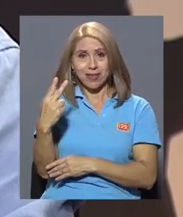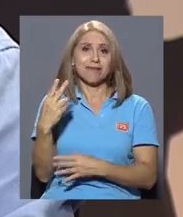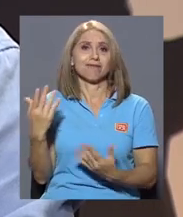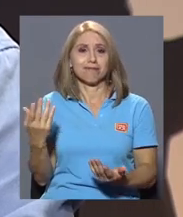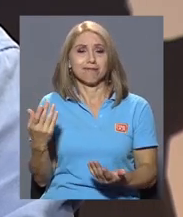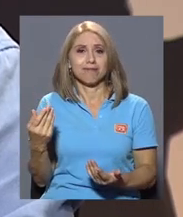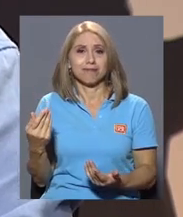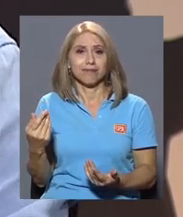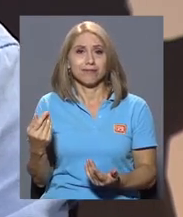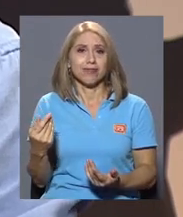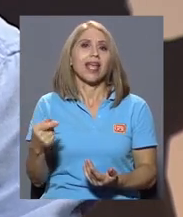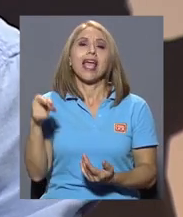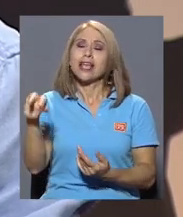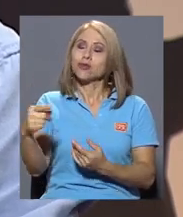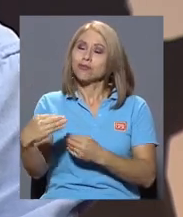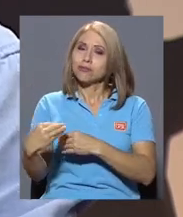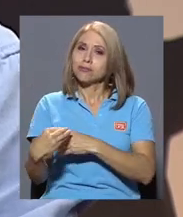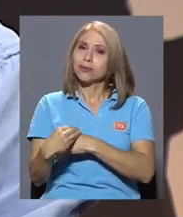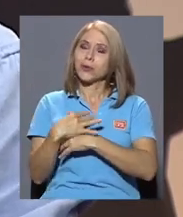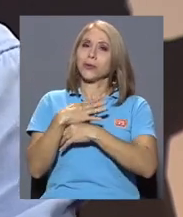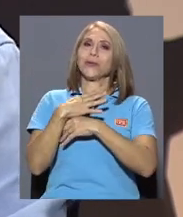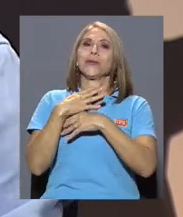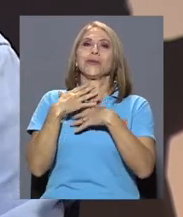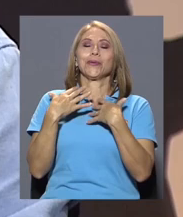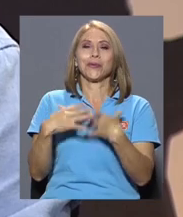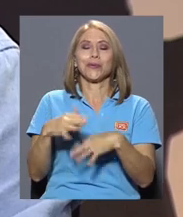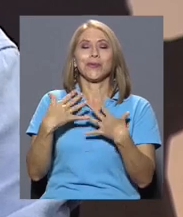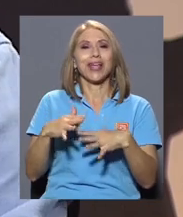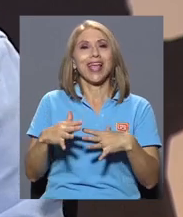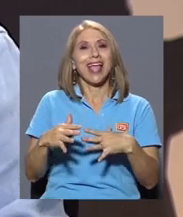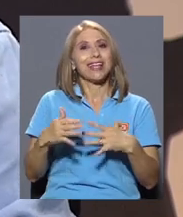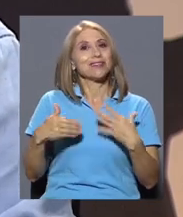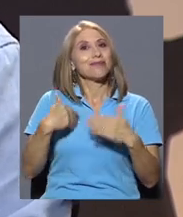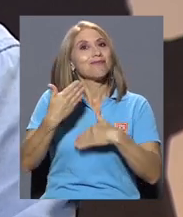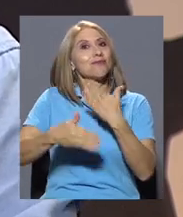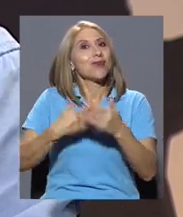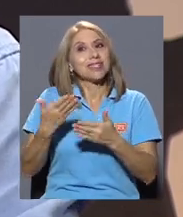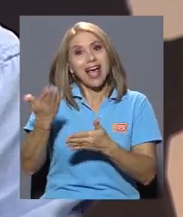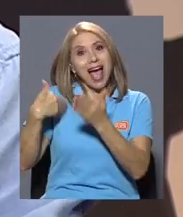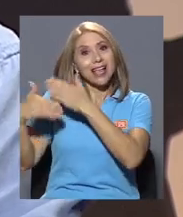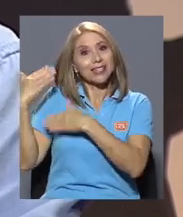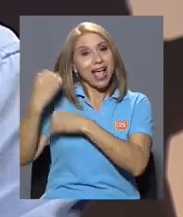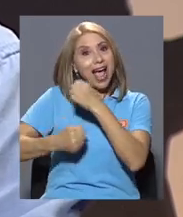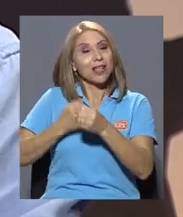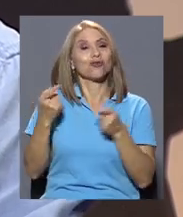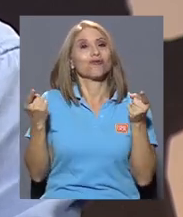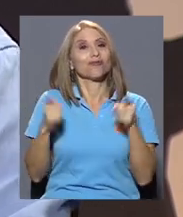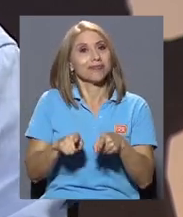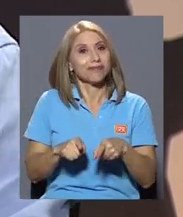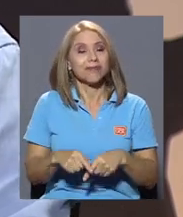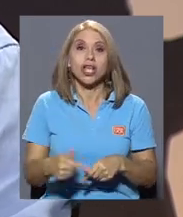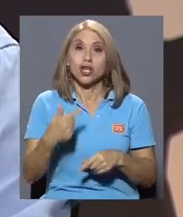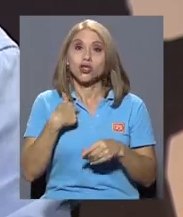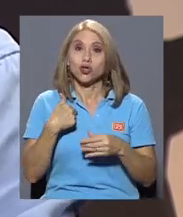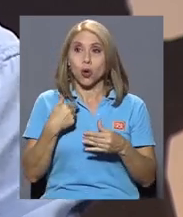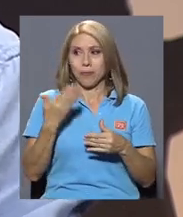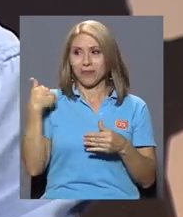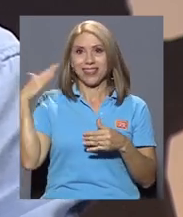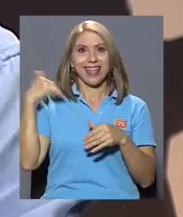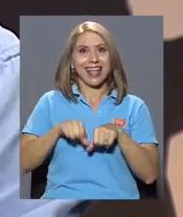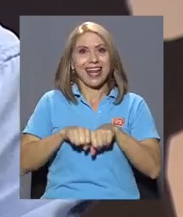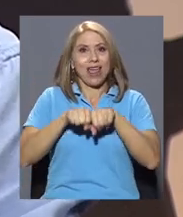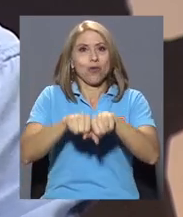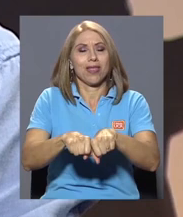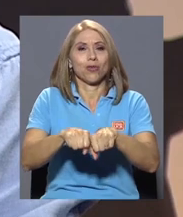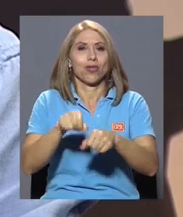forma inspiraron lo que lo que finalmente llegó a pasar hace algunos años me estaba graduando de la uv y